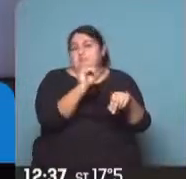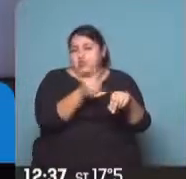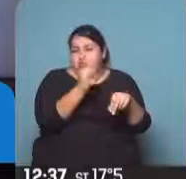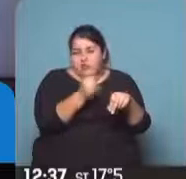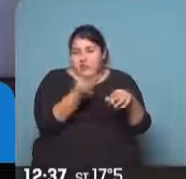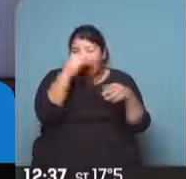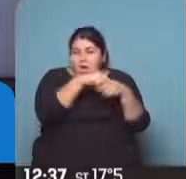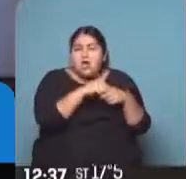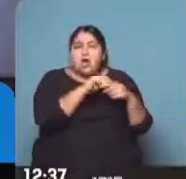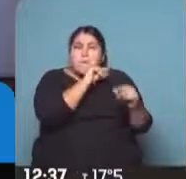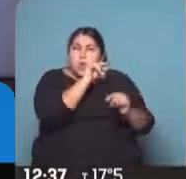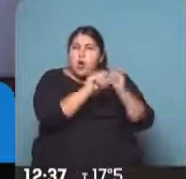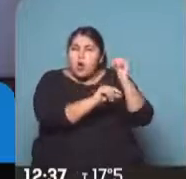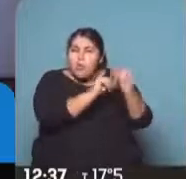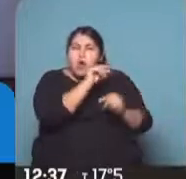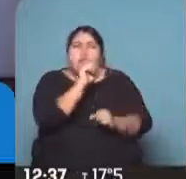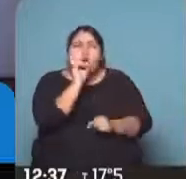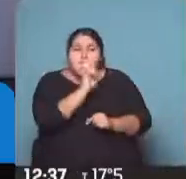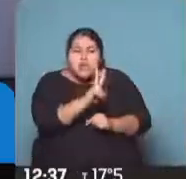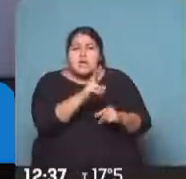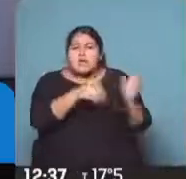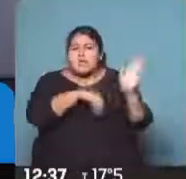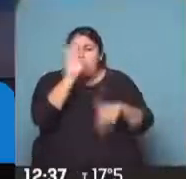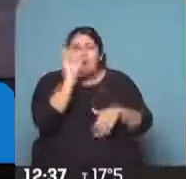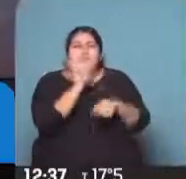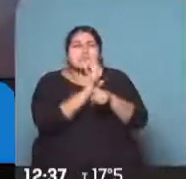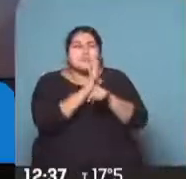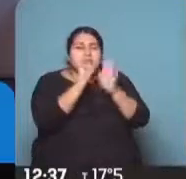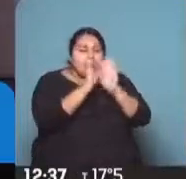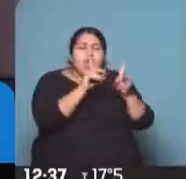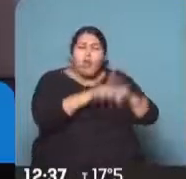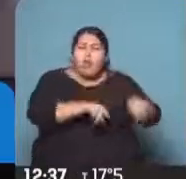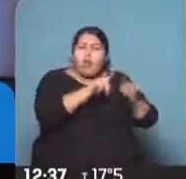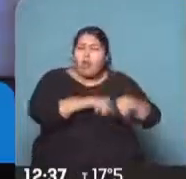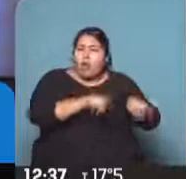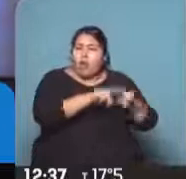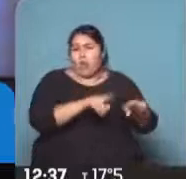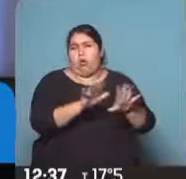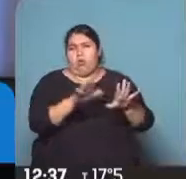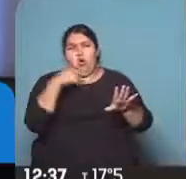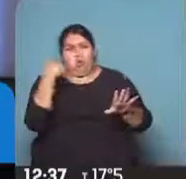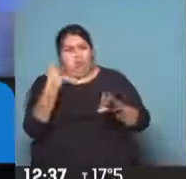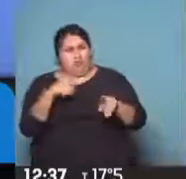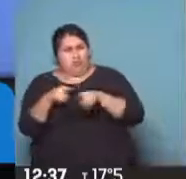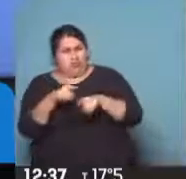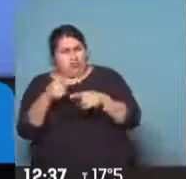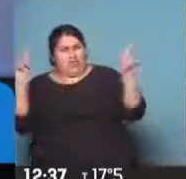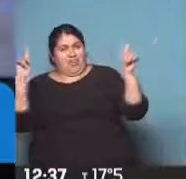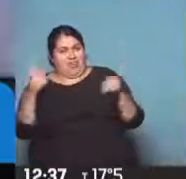comiencen a ver las las carreras no tradicionales robótica mecatrónica electo biotecnología